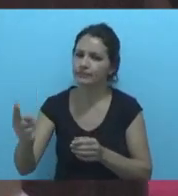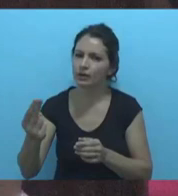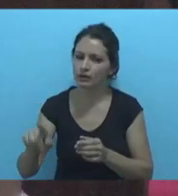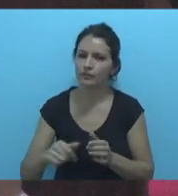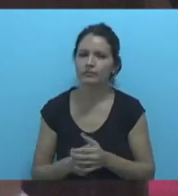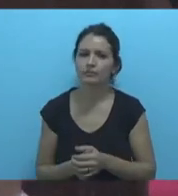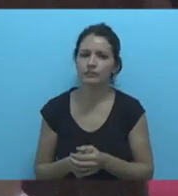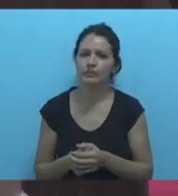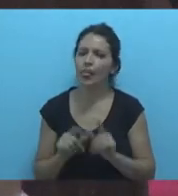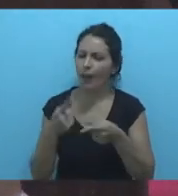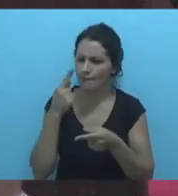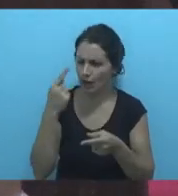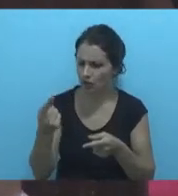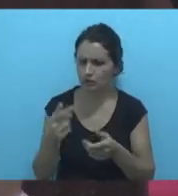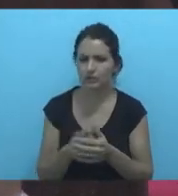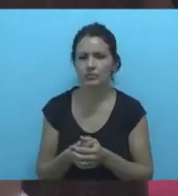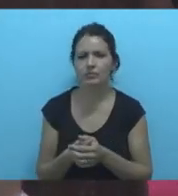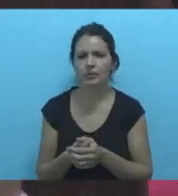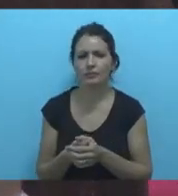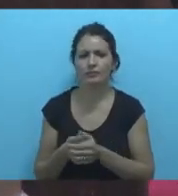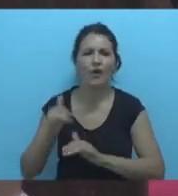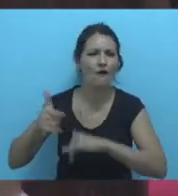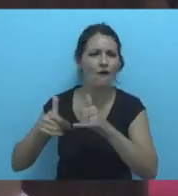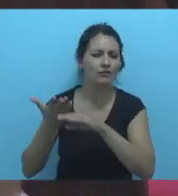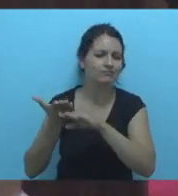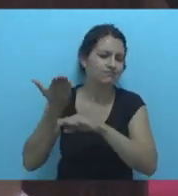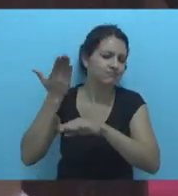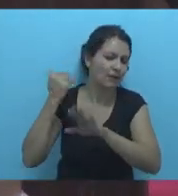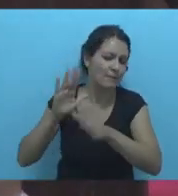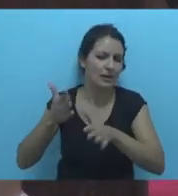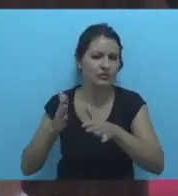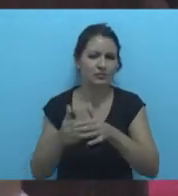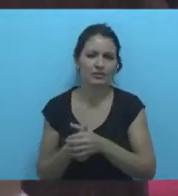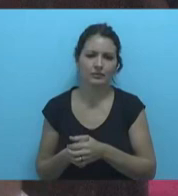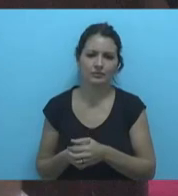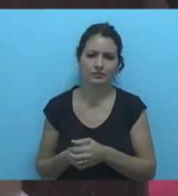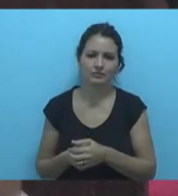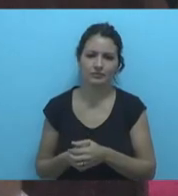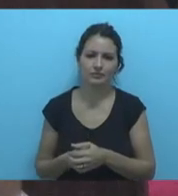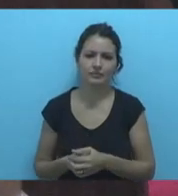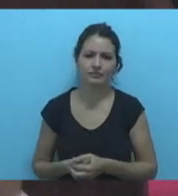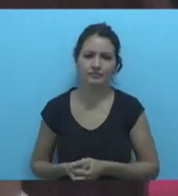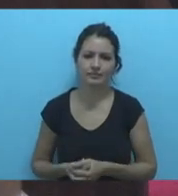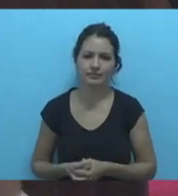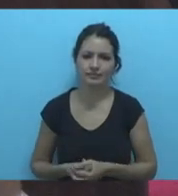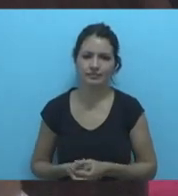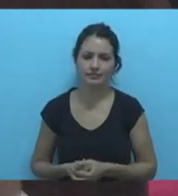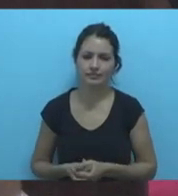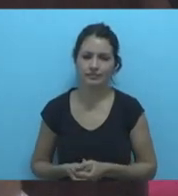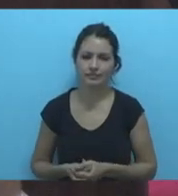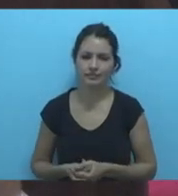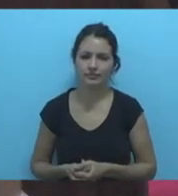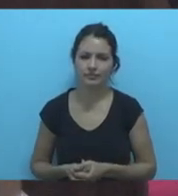cada uno de nosotros. Nos conocimos muy jóvenes en la militancia, más o menos tenemos, compartíamos la misma